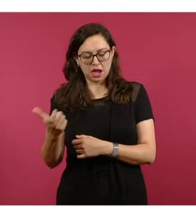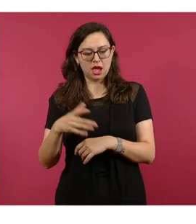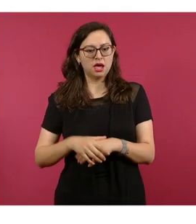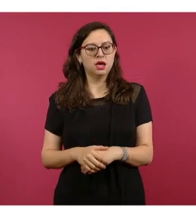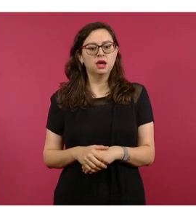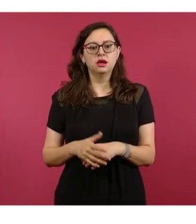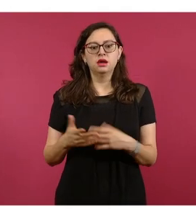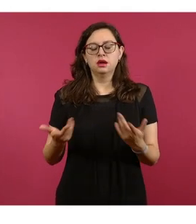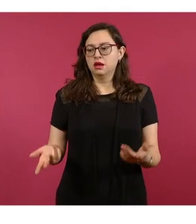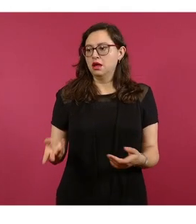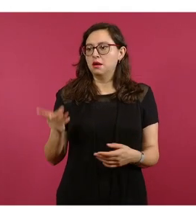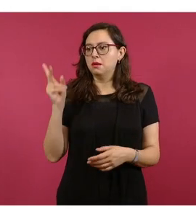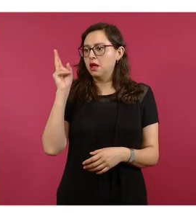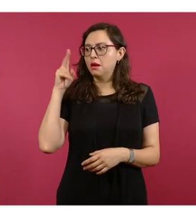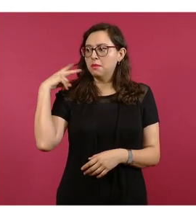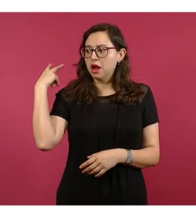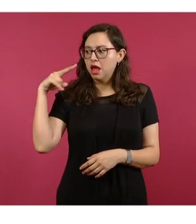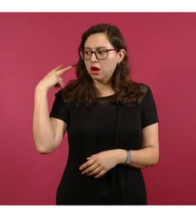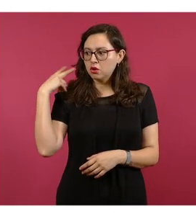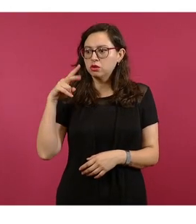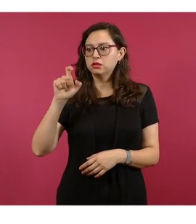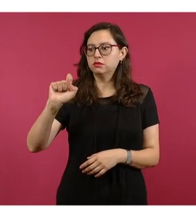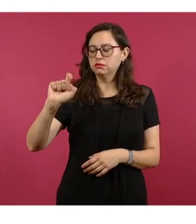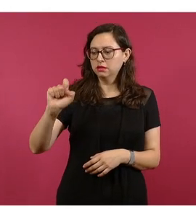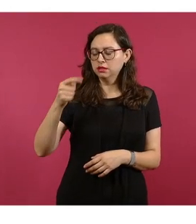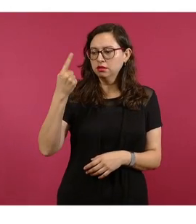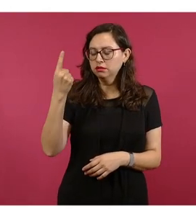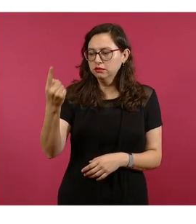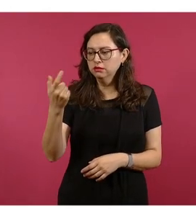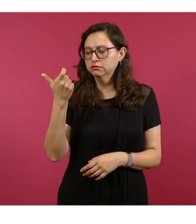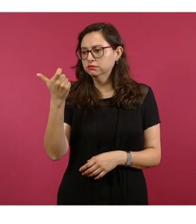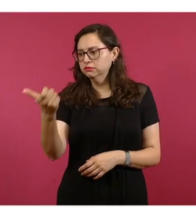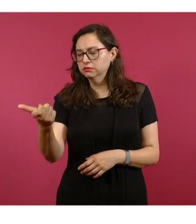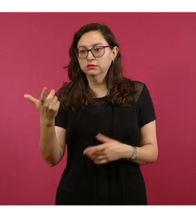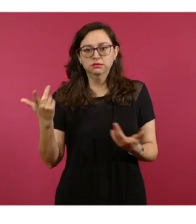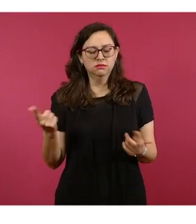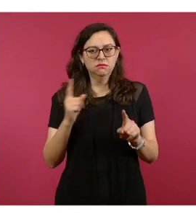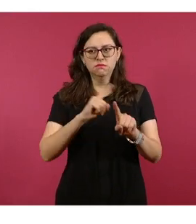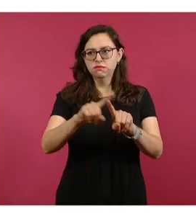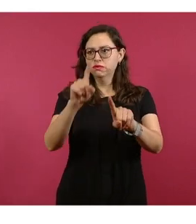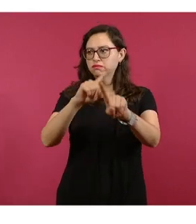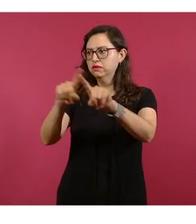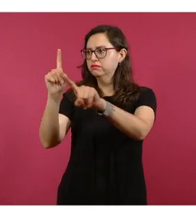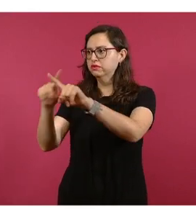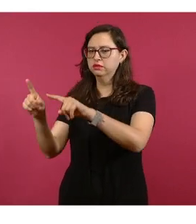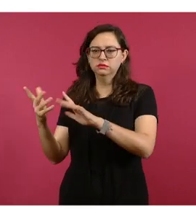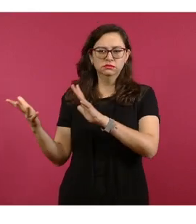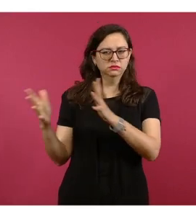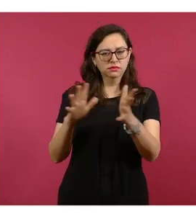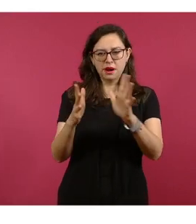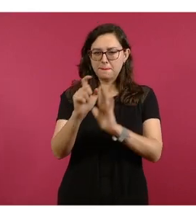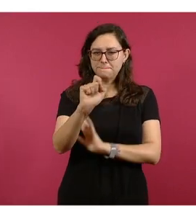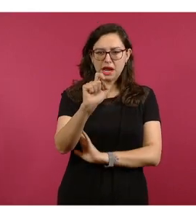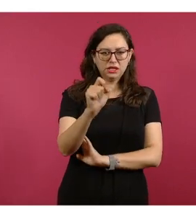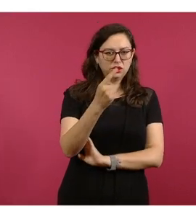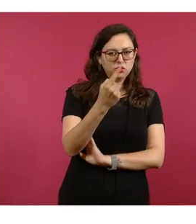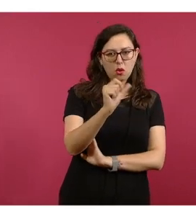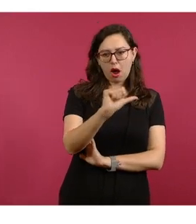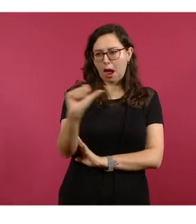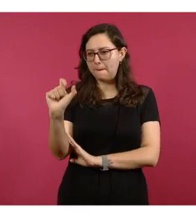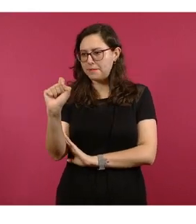Servifácil en Minatitlán, Veracruz, en 21 pesos con 63 centavos. Y así tenemos varios ejemplos en el resto del país.